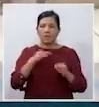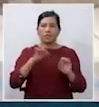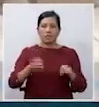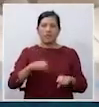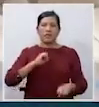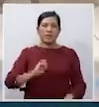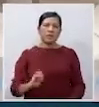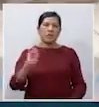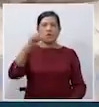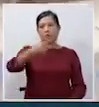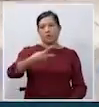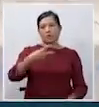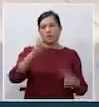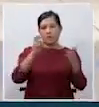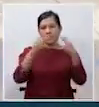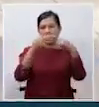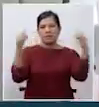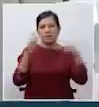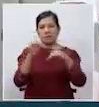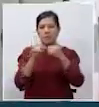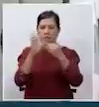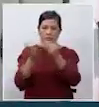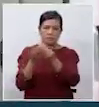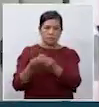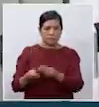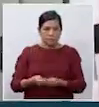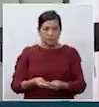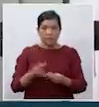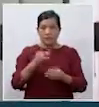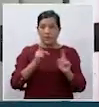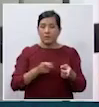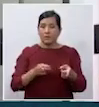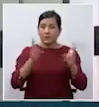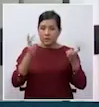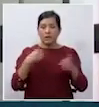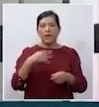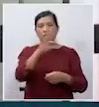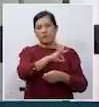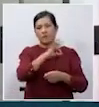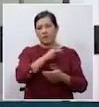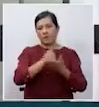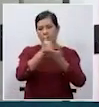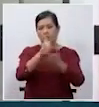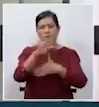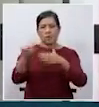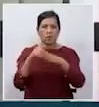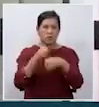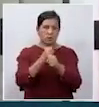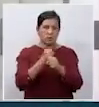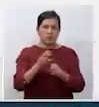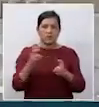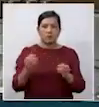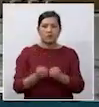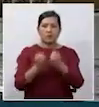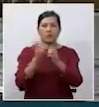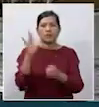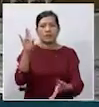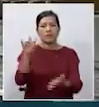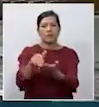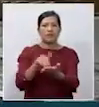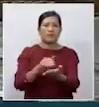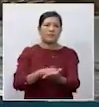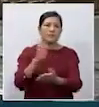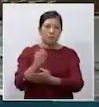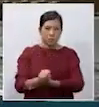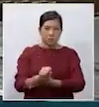duplicar los niveles de acopio. Y en este caso vamos a favorecer a los productores por un valor de 7 millones de bolivianos. Se destacó que